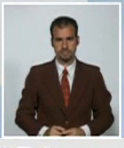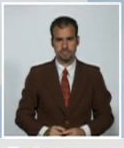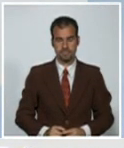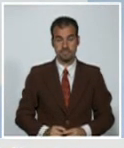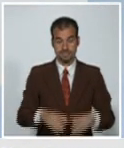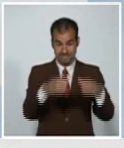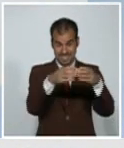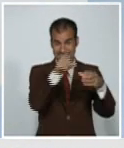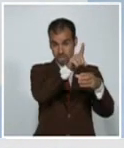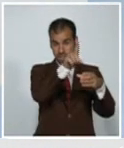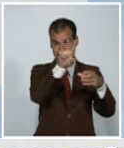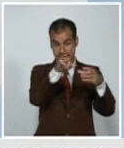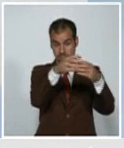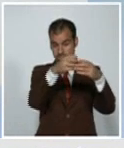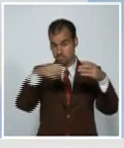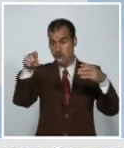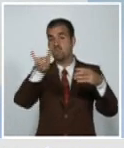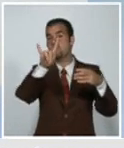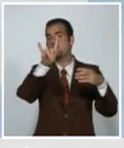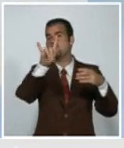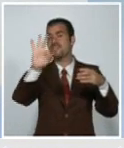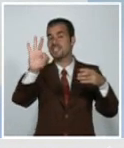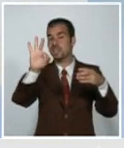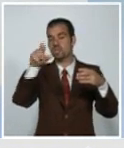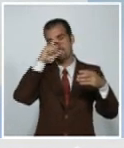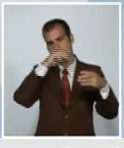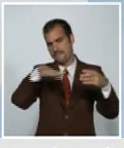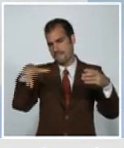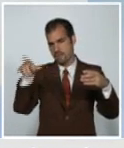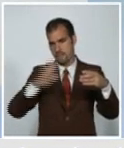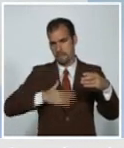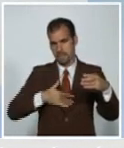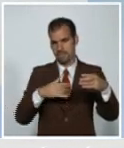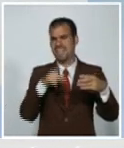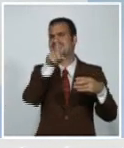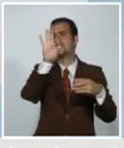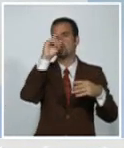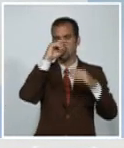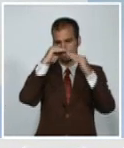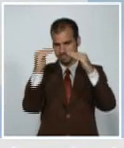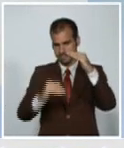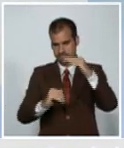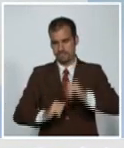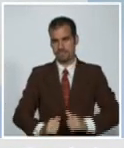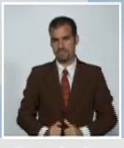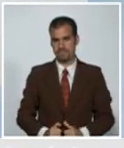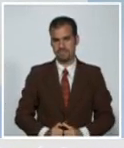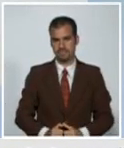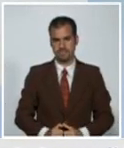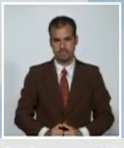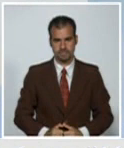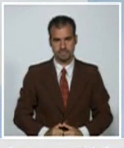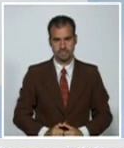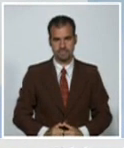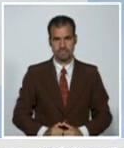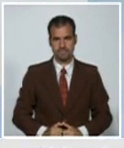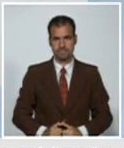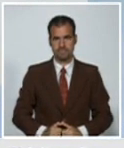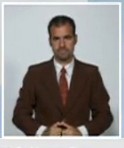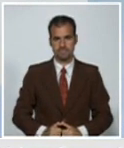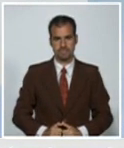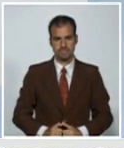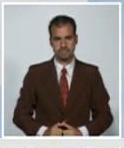113, 98 en edades pediátricas. Estamos hablando del 10,6% de todos